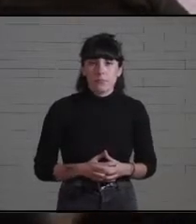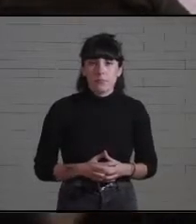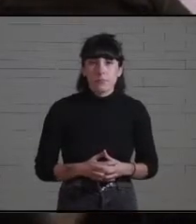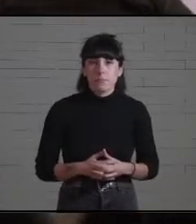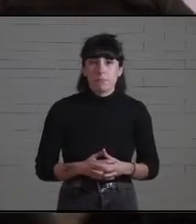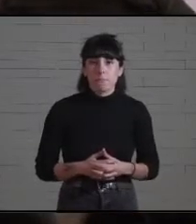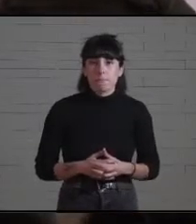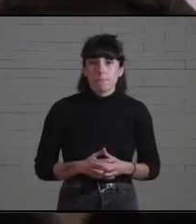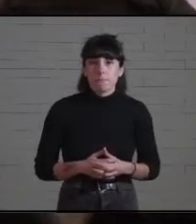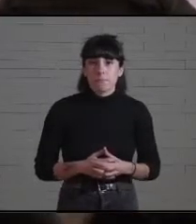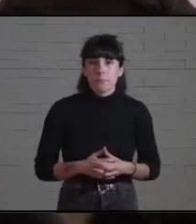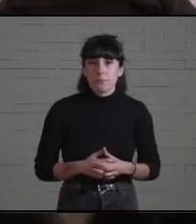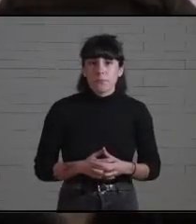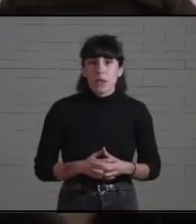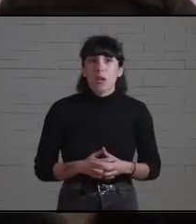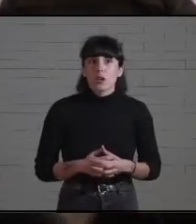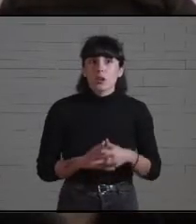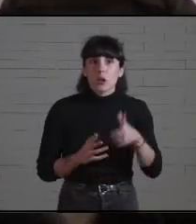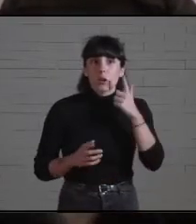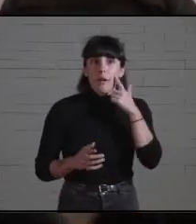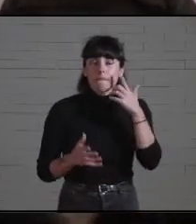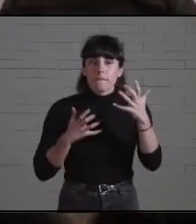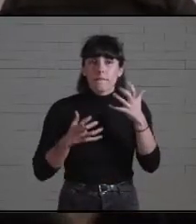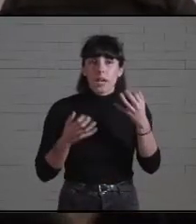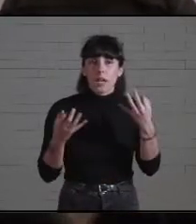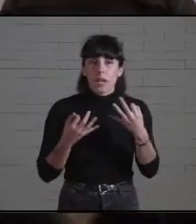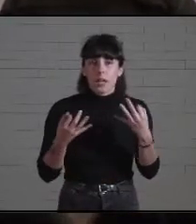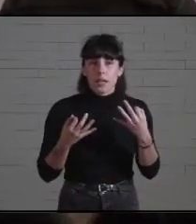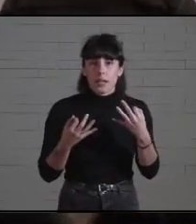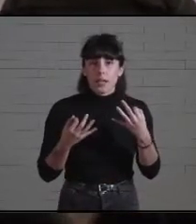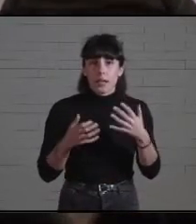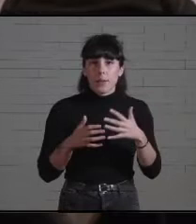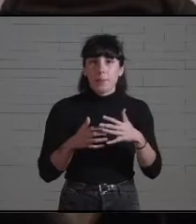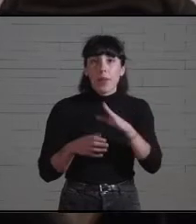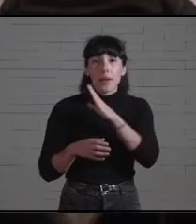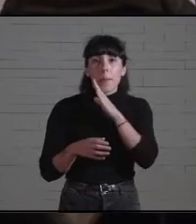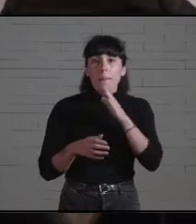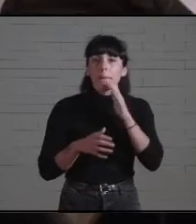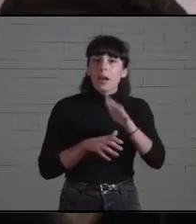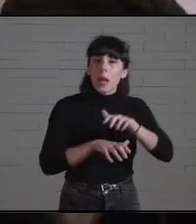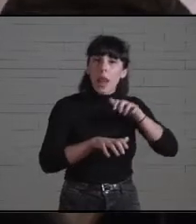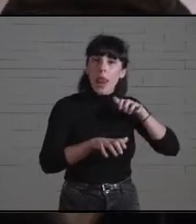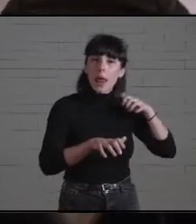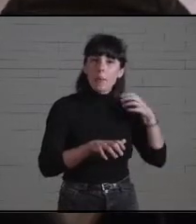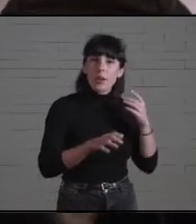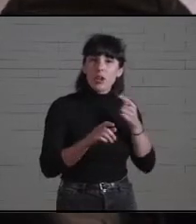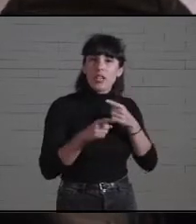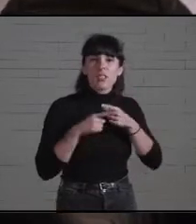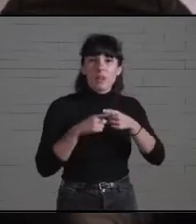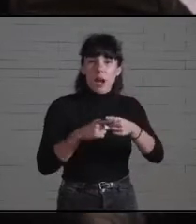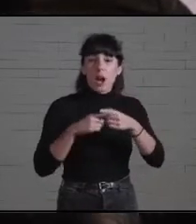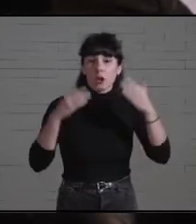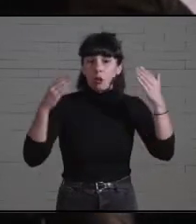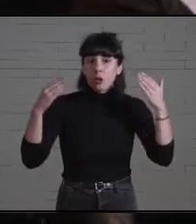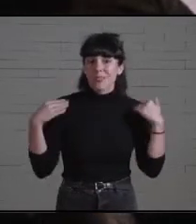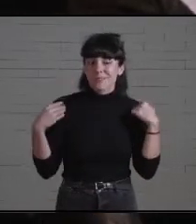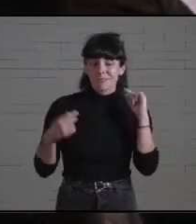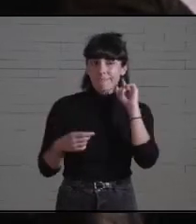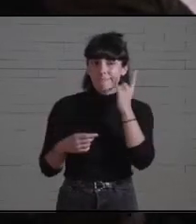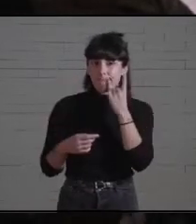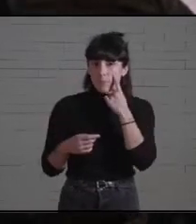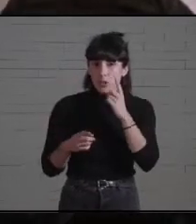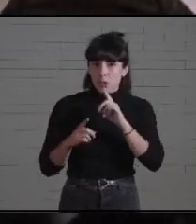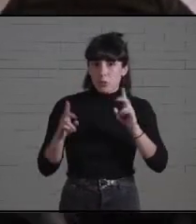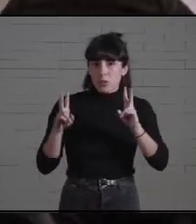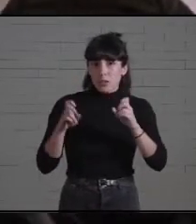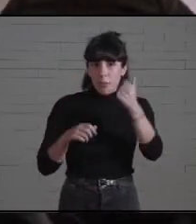sobre todo resaltar de nuevo que la mayoría de las madres no percibe corresponsabilidad por parte de los padres en